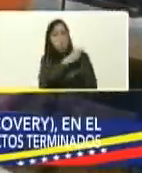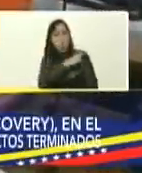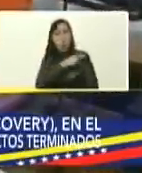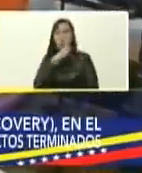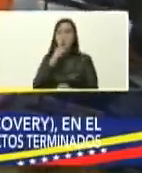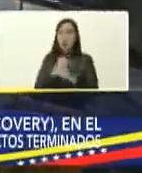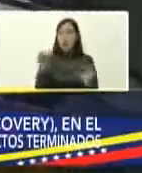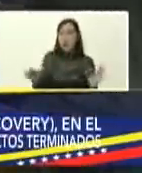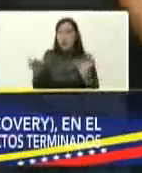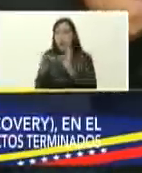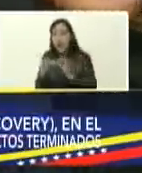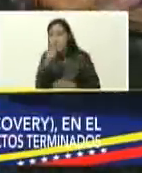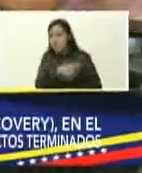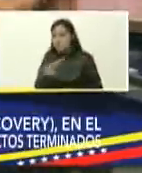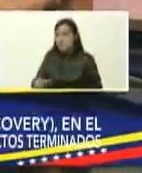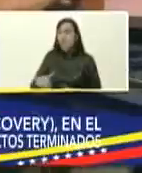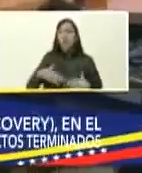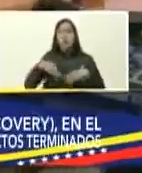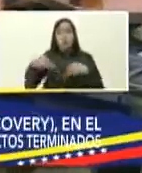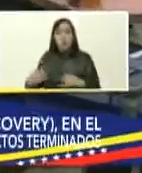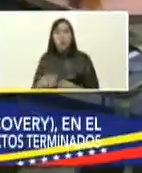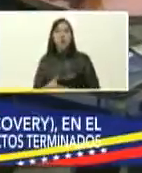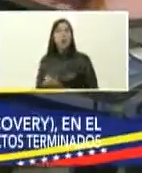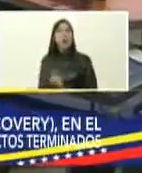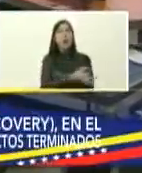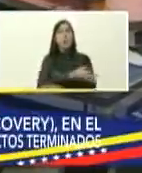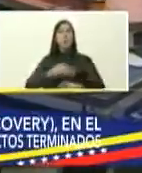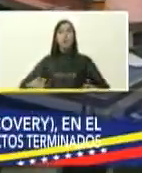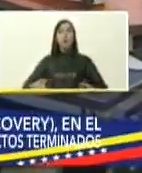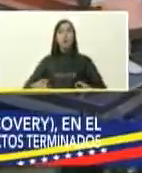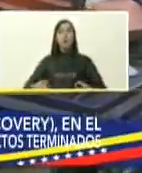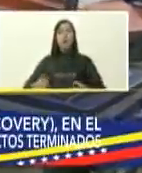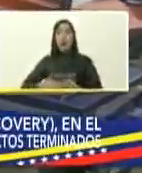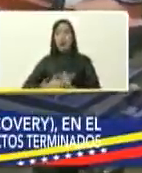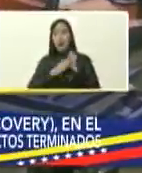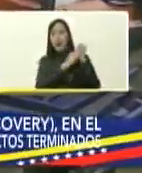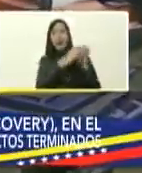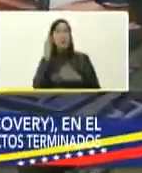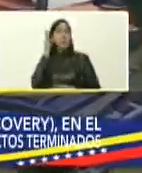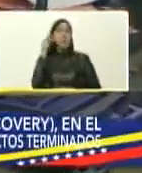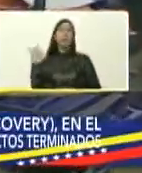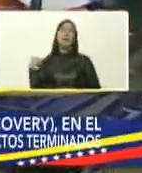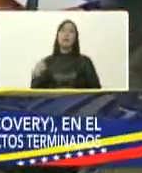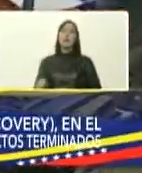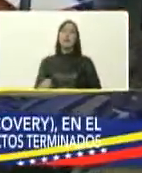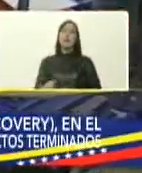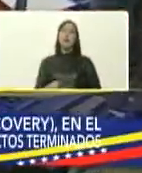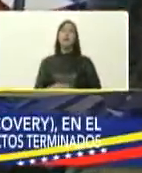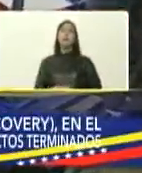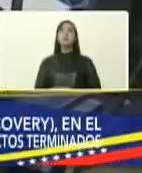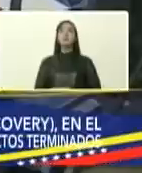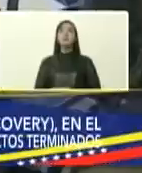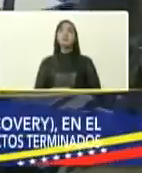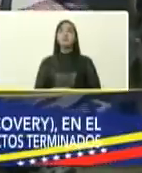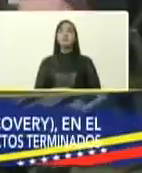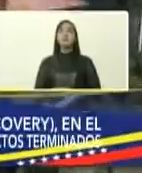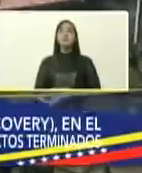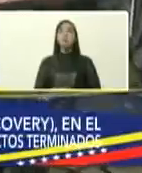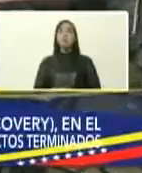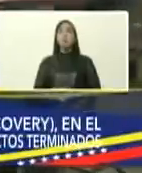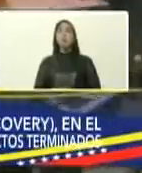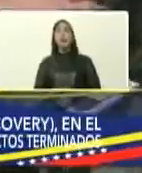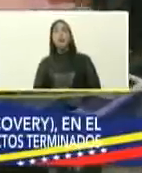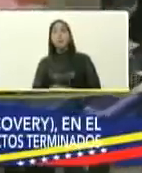de la mano de sus trabajadores, suceden estas maravillas. Aquí estas mujeres, muchas tienen más de 4, 5, hay una que tiene 26 años en